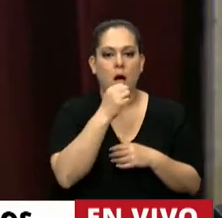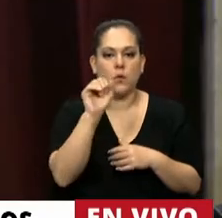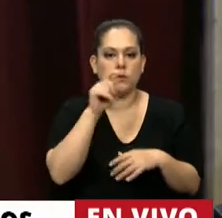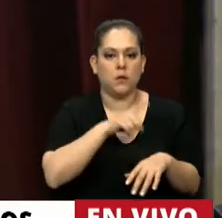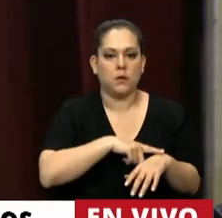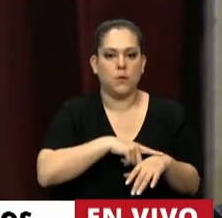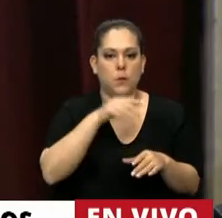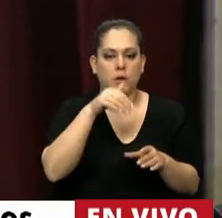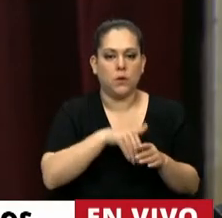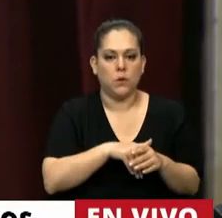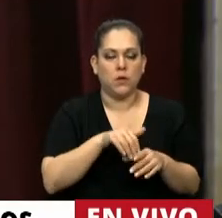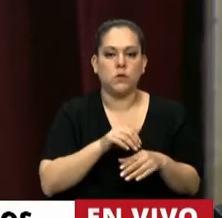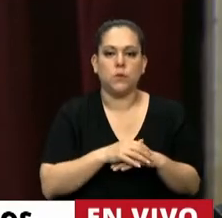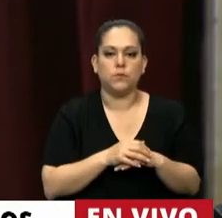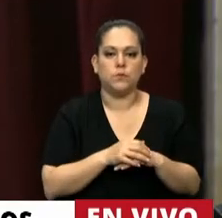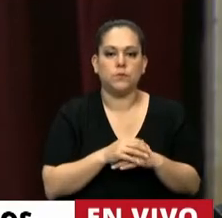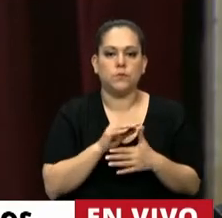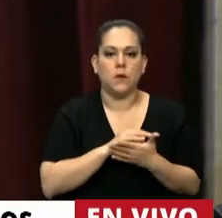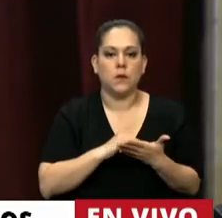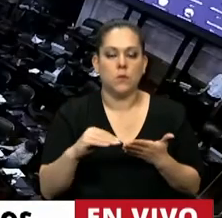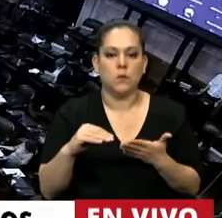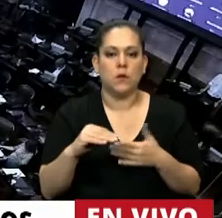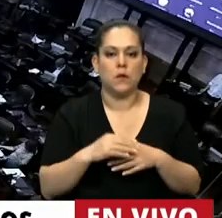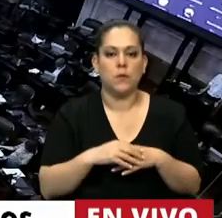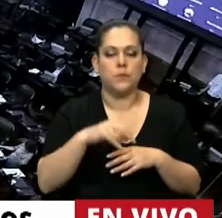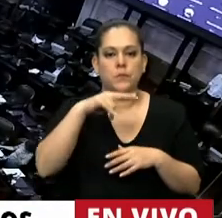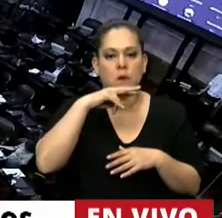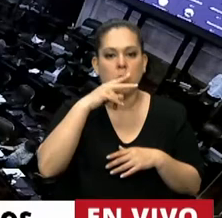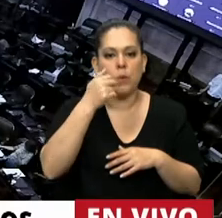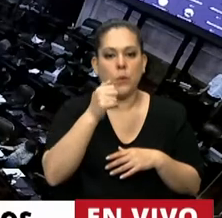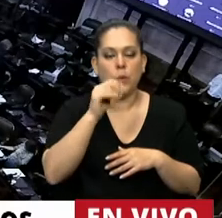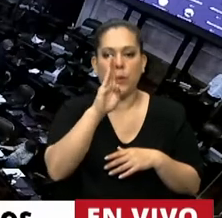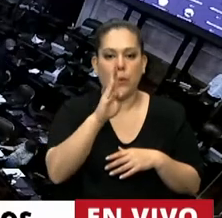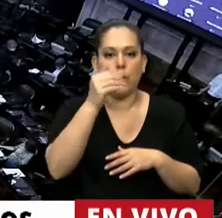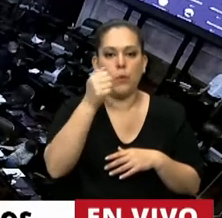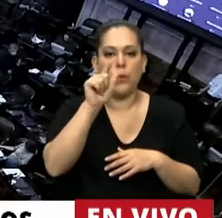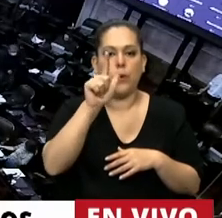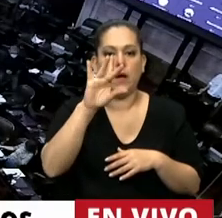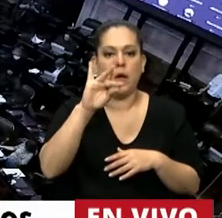Ausente a la hora de votar. Diputado Héctor Baldassi.